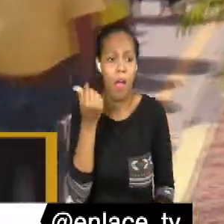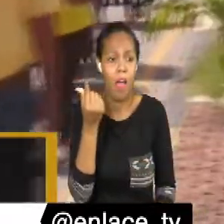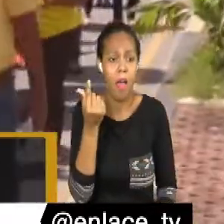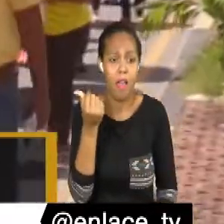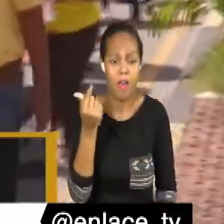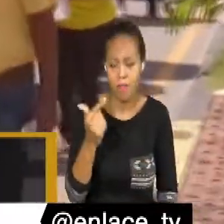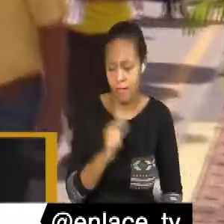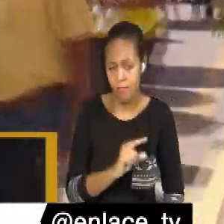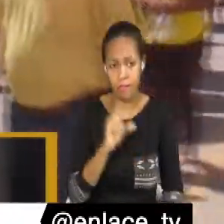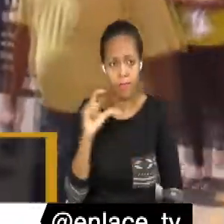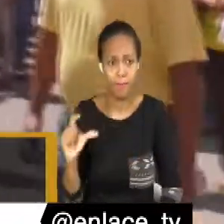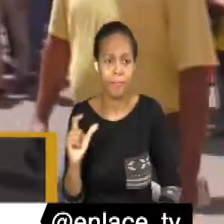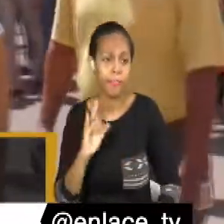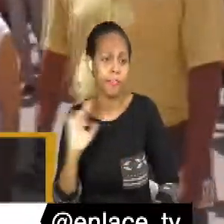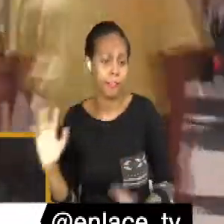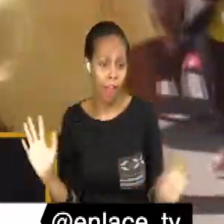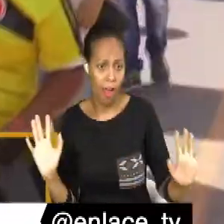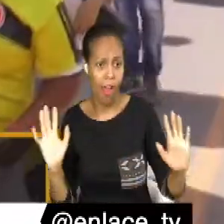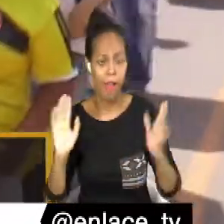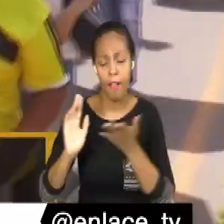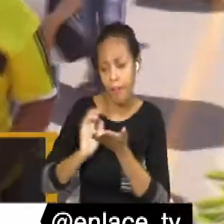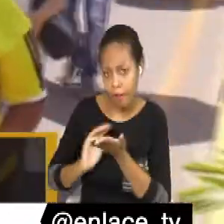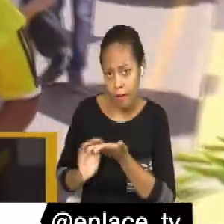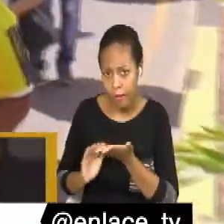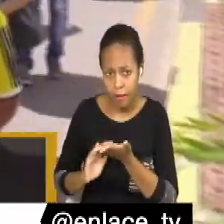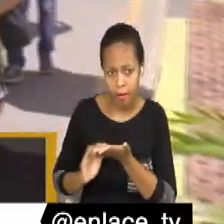y la negociación no es solo eso.